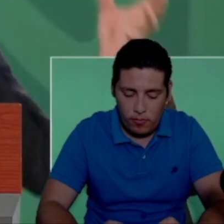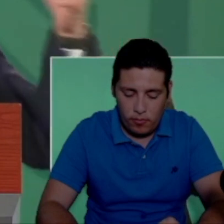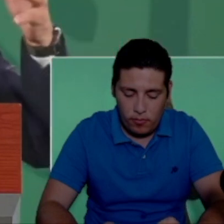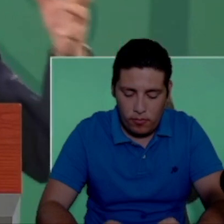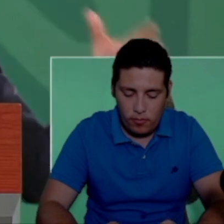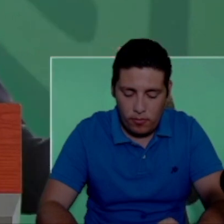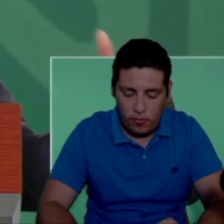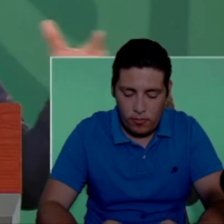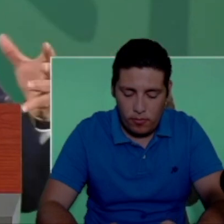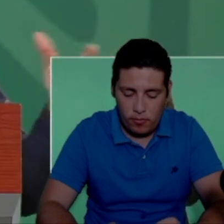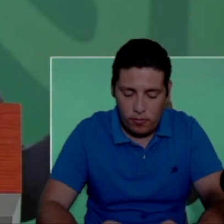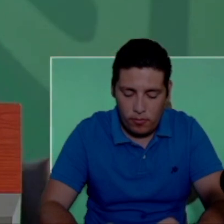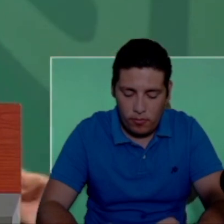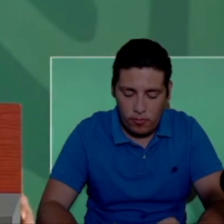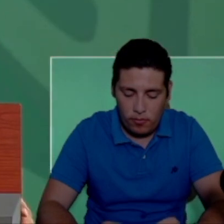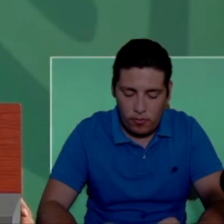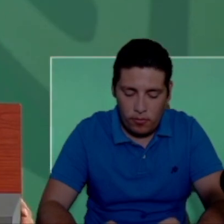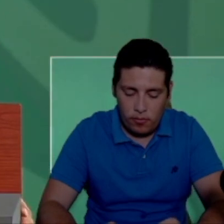hay sindicatos.